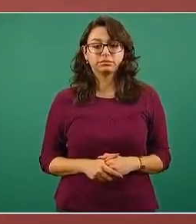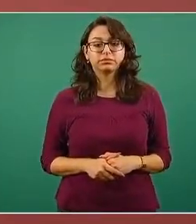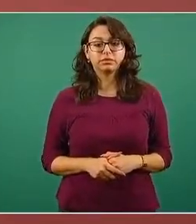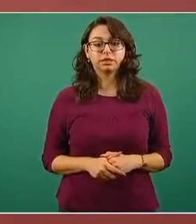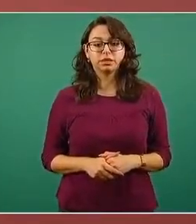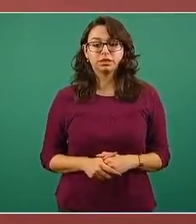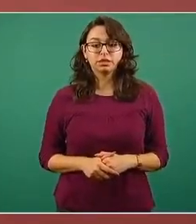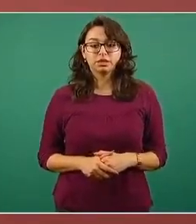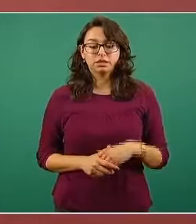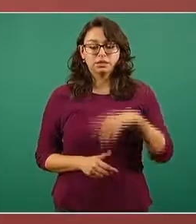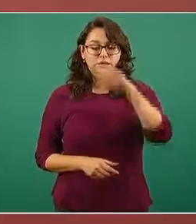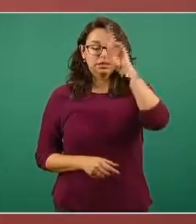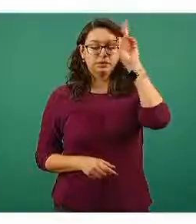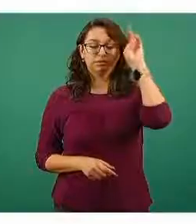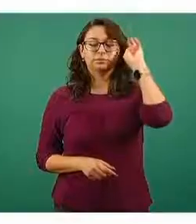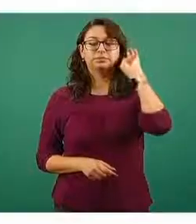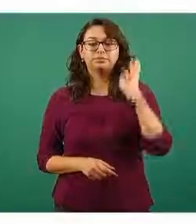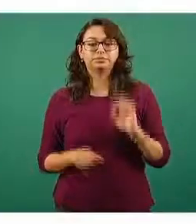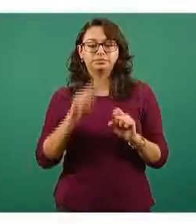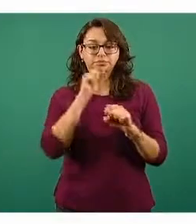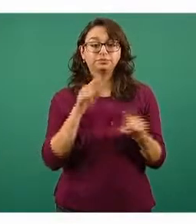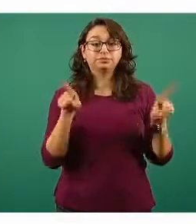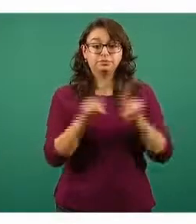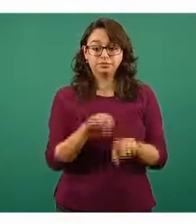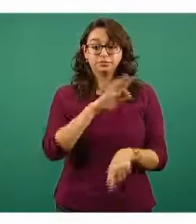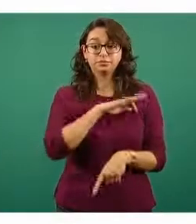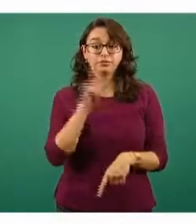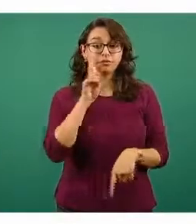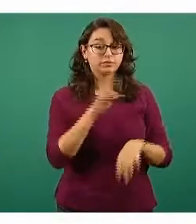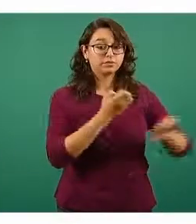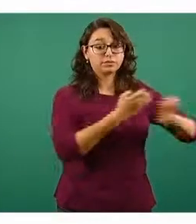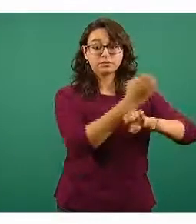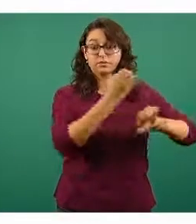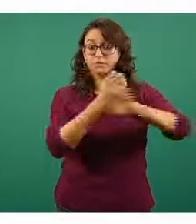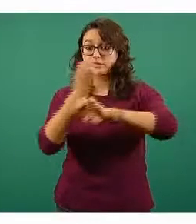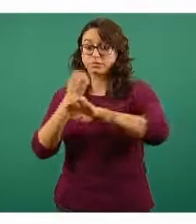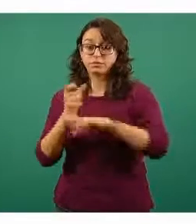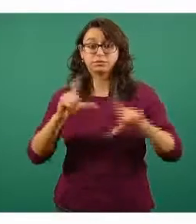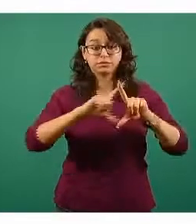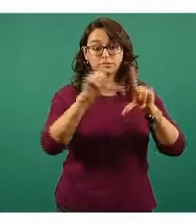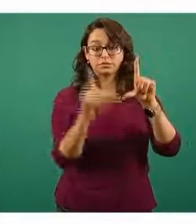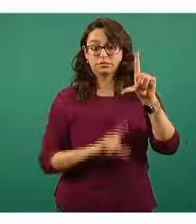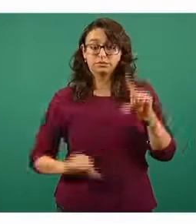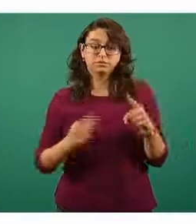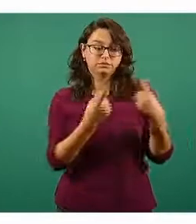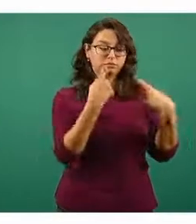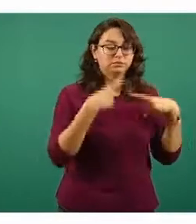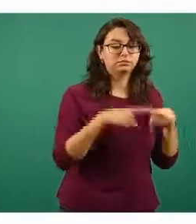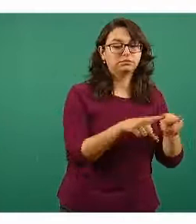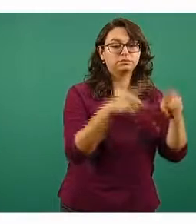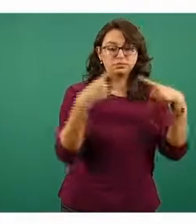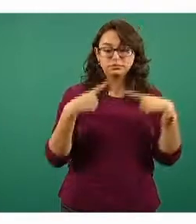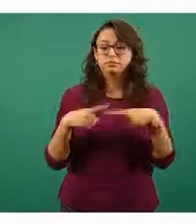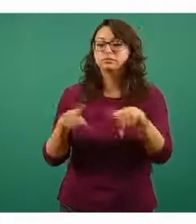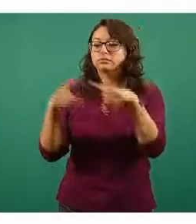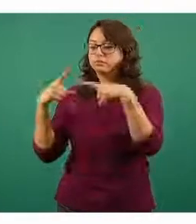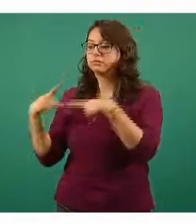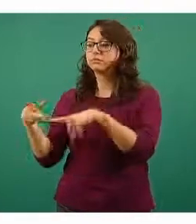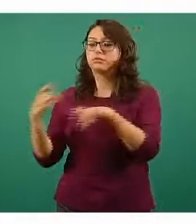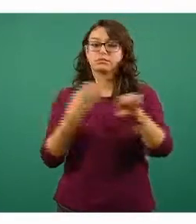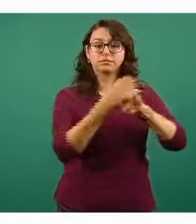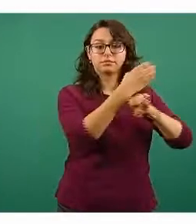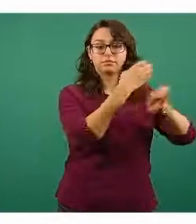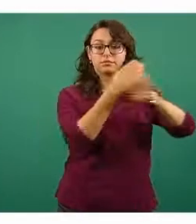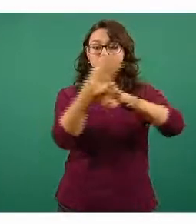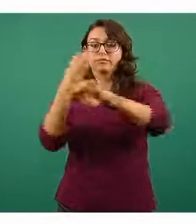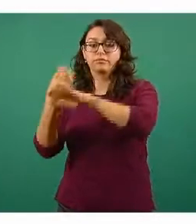Asimismo, cuando vemos la distribución en el territorio, donde queda claro cómo se está vacunando simultáneamente en las distintas entidades federativas,